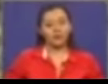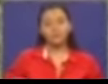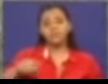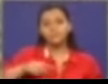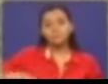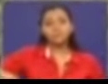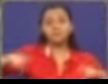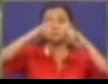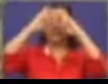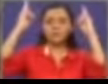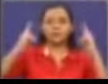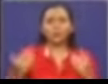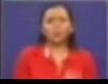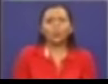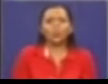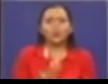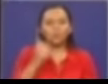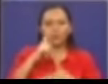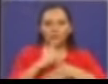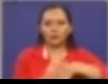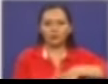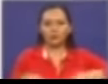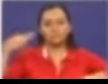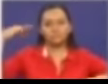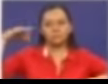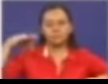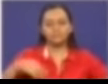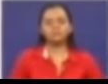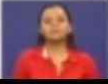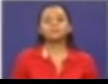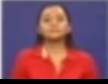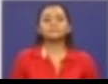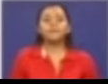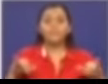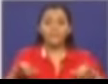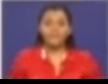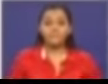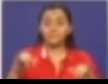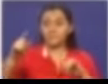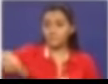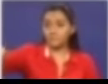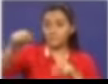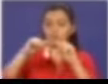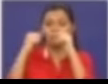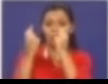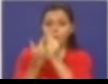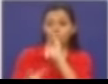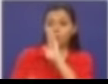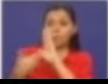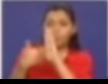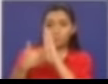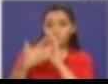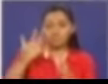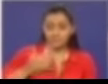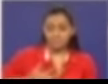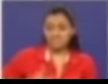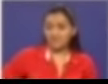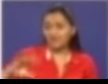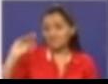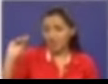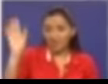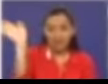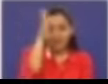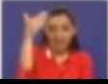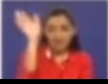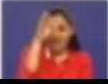invernadero más moderno de toda América Latina. Y mientras la oposición se viste de luto, y